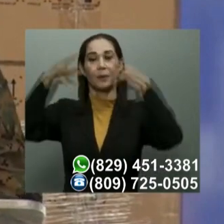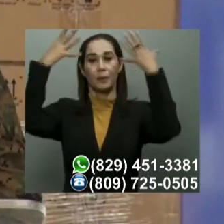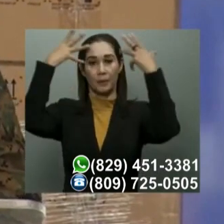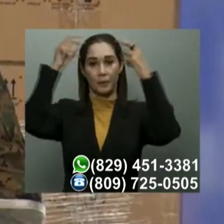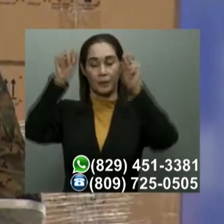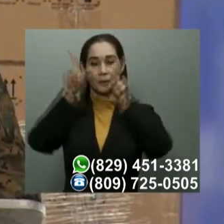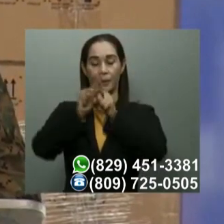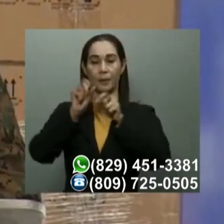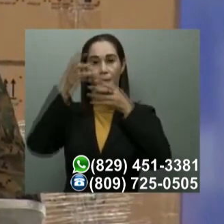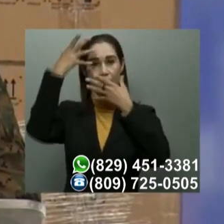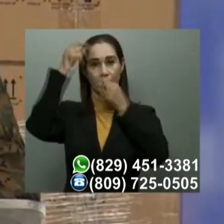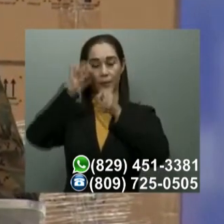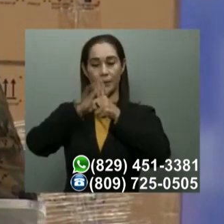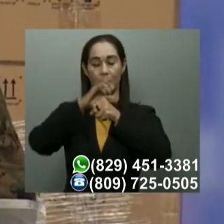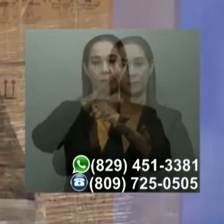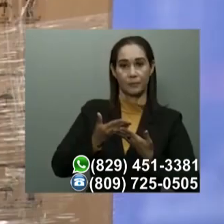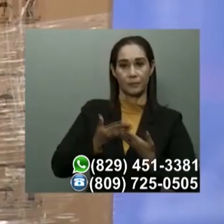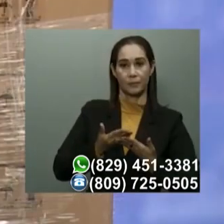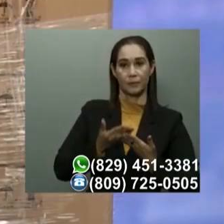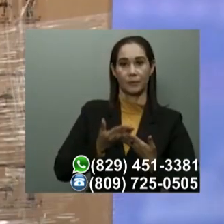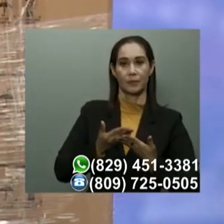las declaraciones por favor